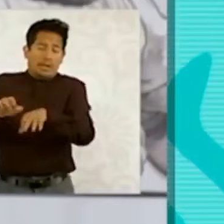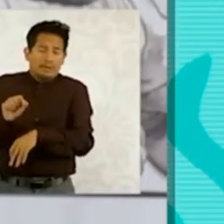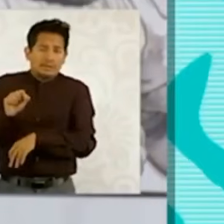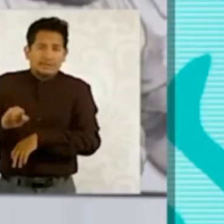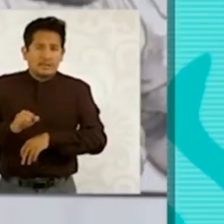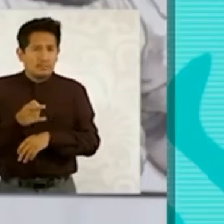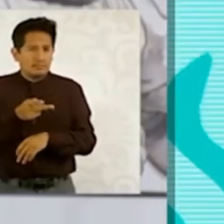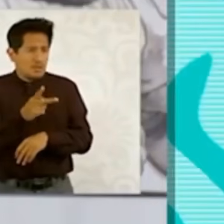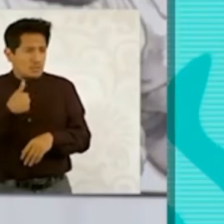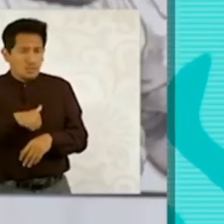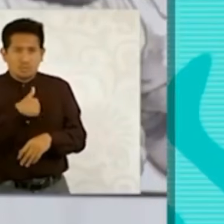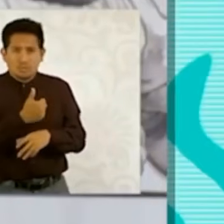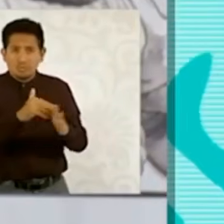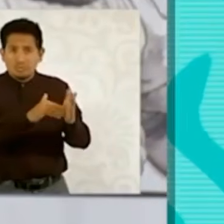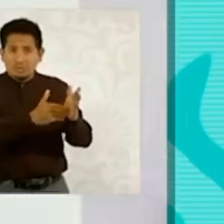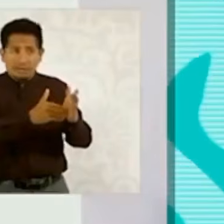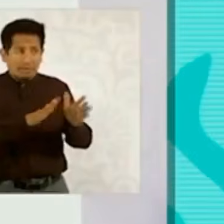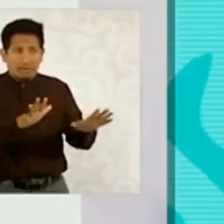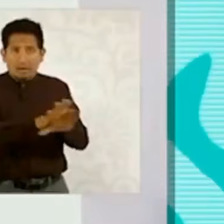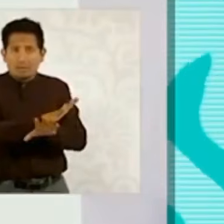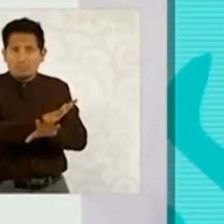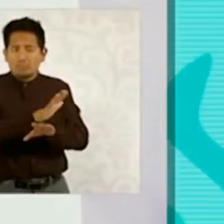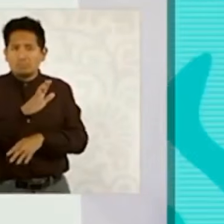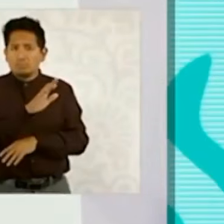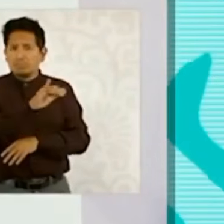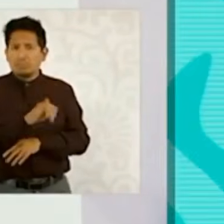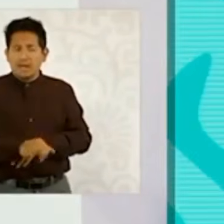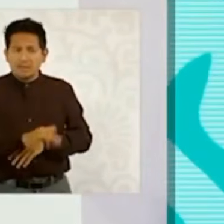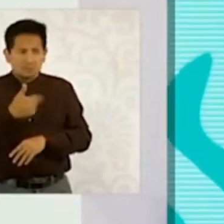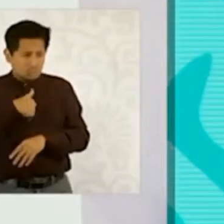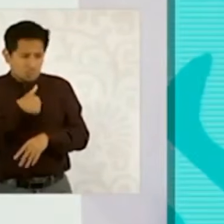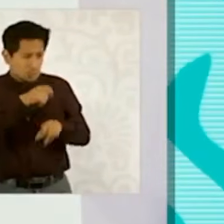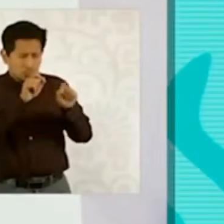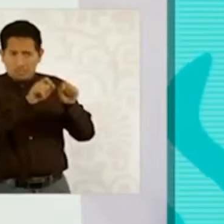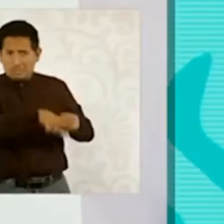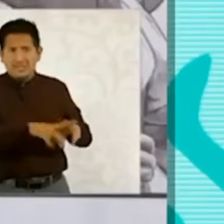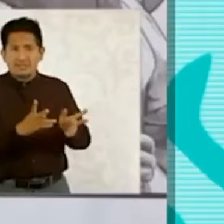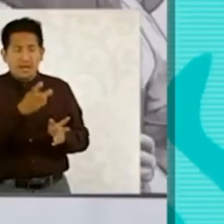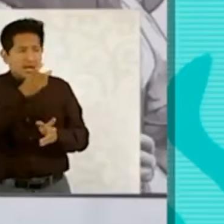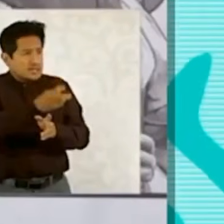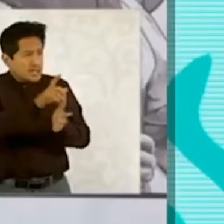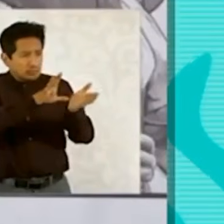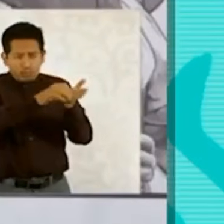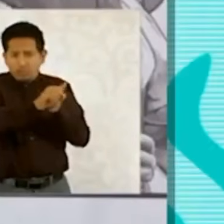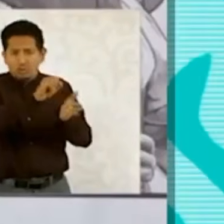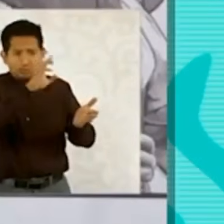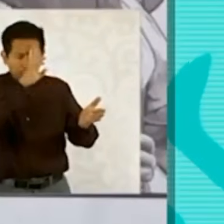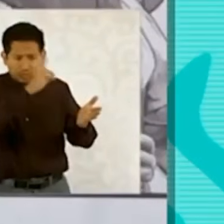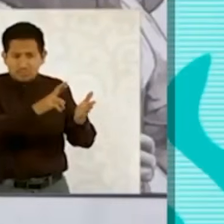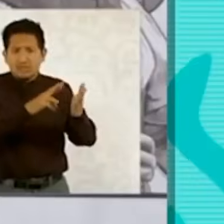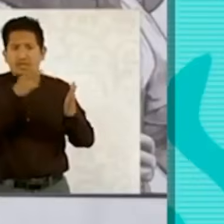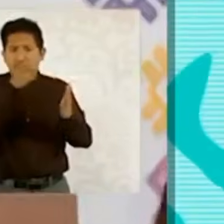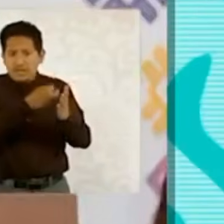no ha cambiado la estrategia sigue siendo la misma y está en el marco de nuestras leyes y nuestra Constitución y está